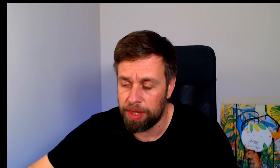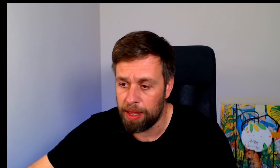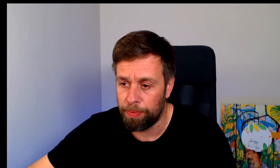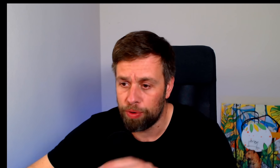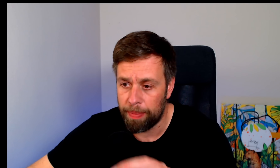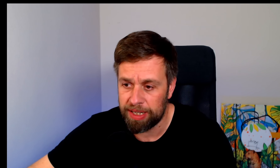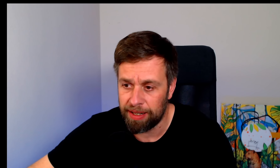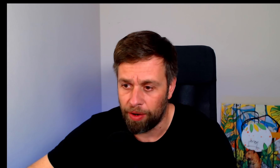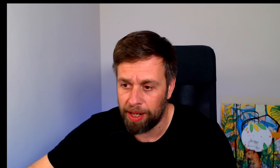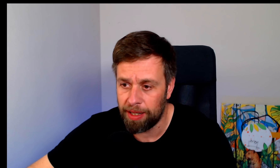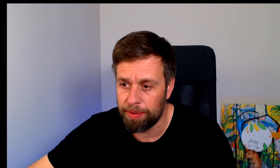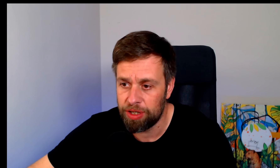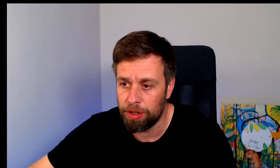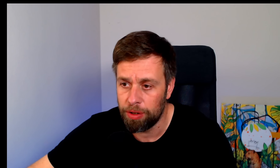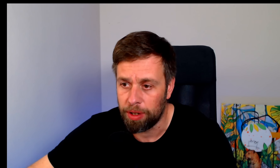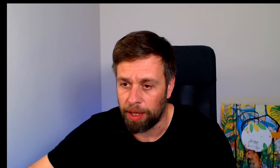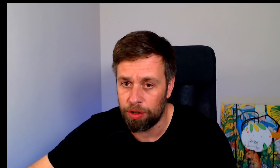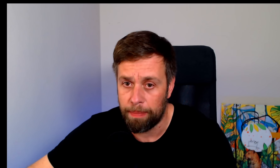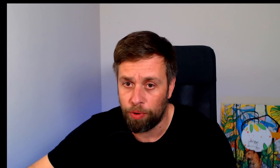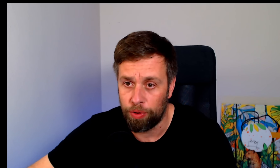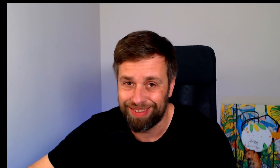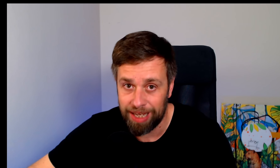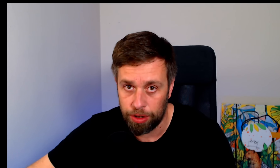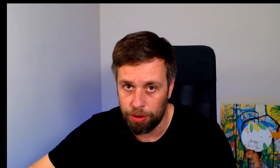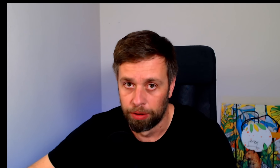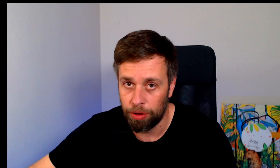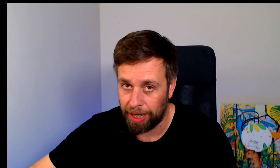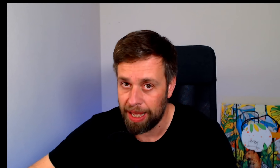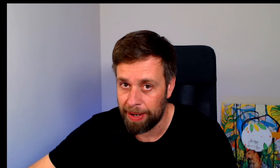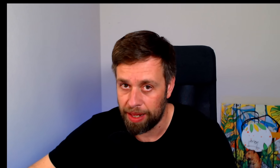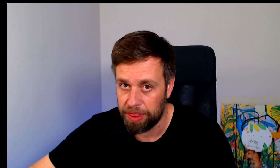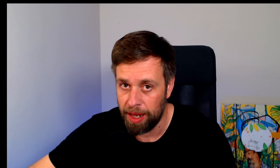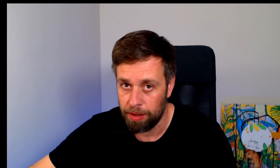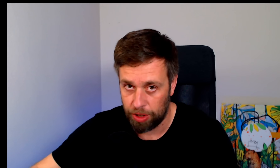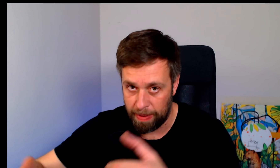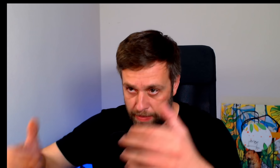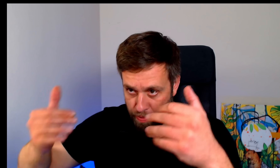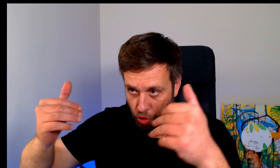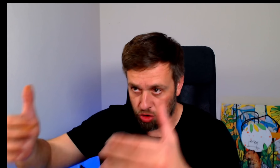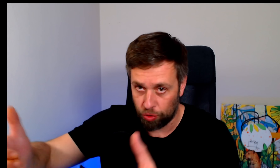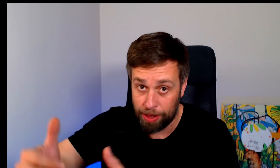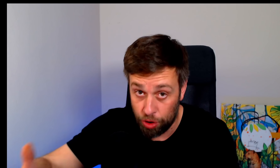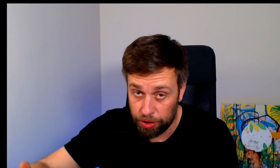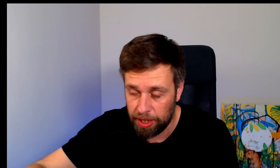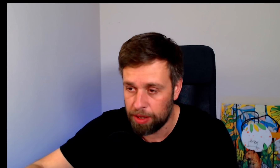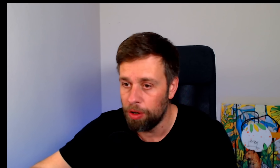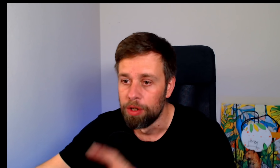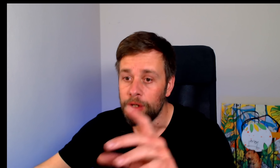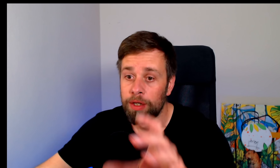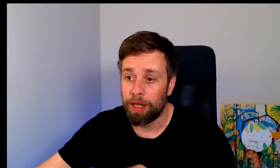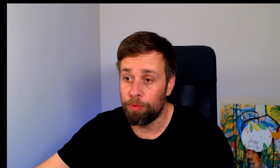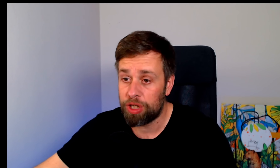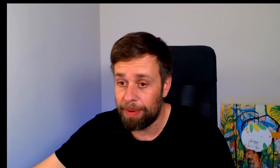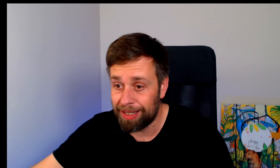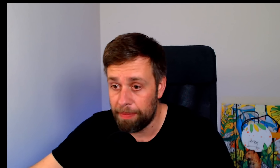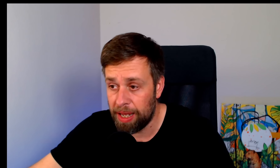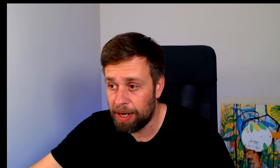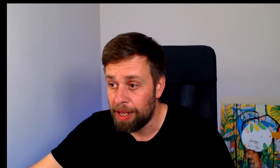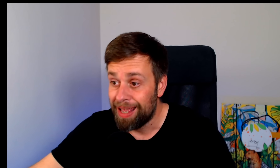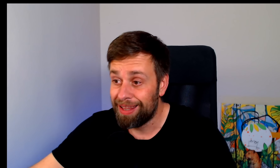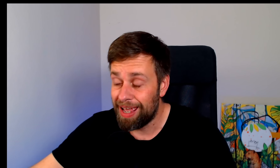protagonizada por una presentadora de televisión que yo tampoco entiendo lo que ella va a lanzar O sea me pongo de su lado No lo entiendo Tenemos que